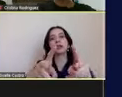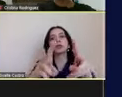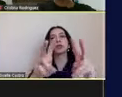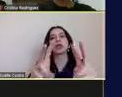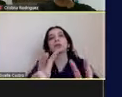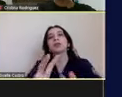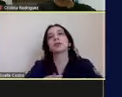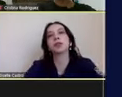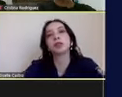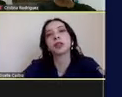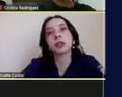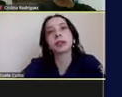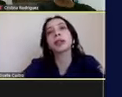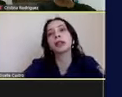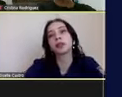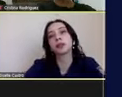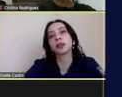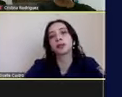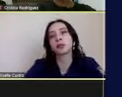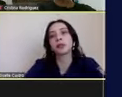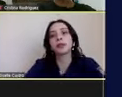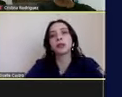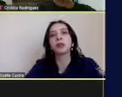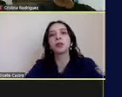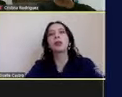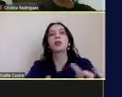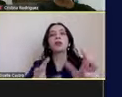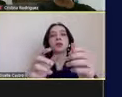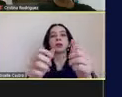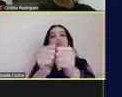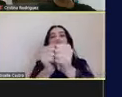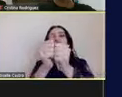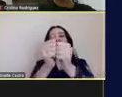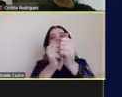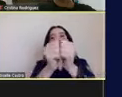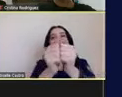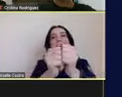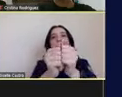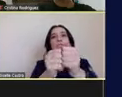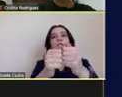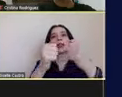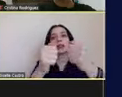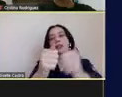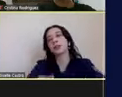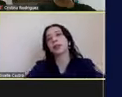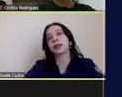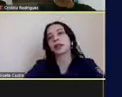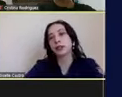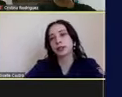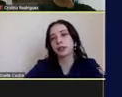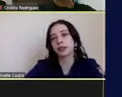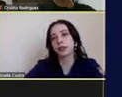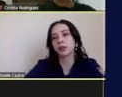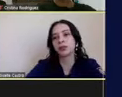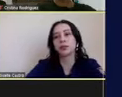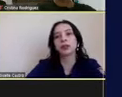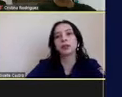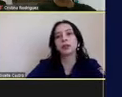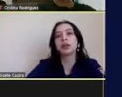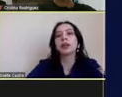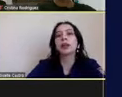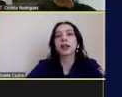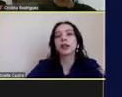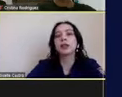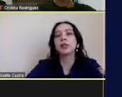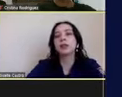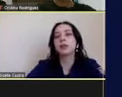si esos ligamentos se encuentran lastimados o lesionados, obviamente no le van a estar dando esa estabilidad que necesita nuestro